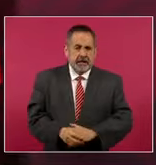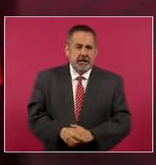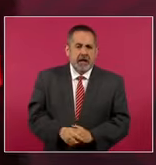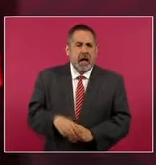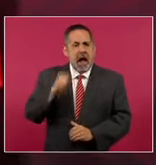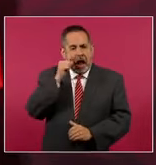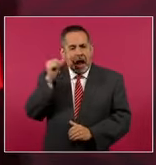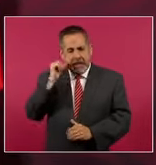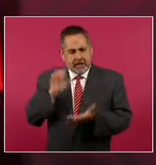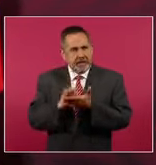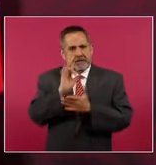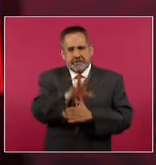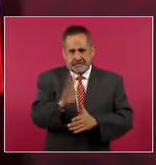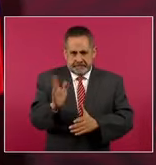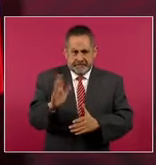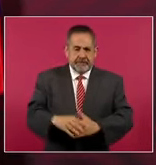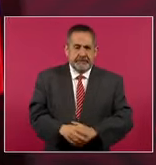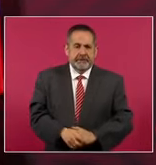Ayer la envié.